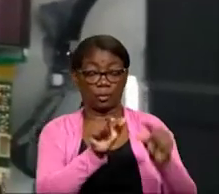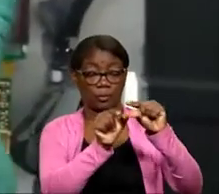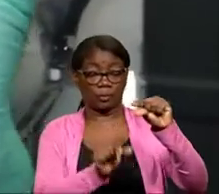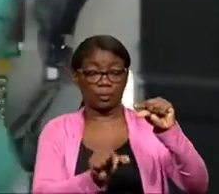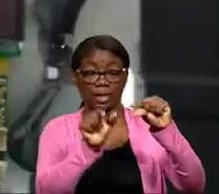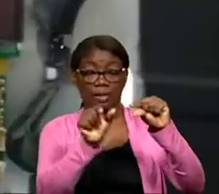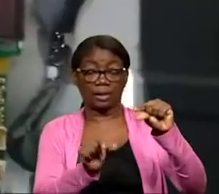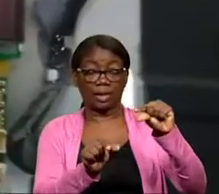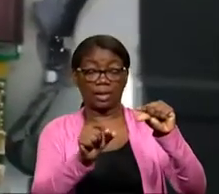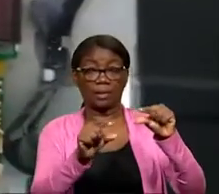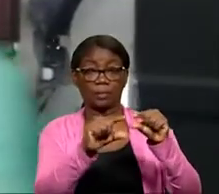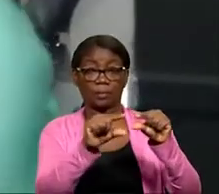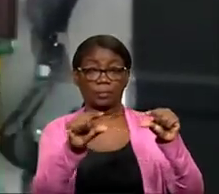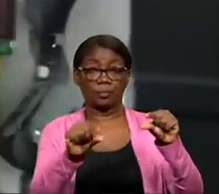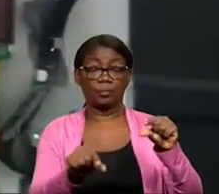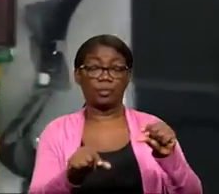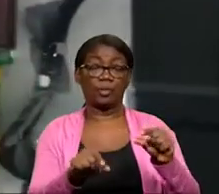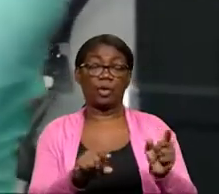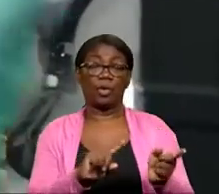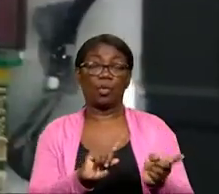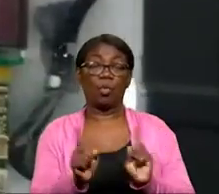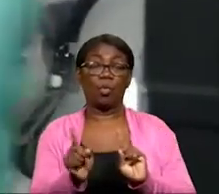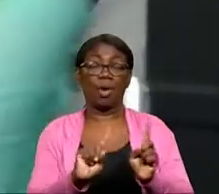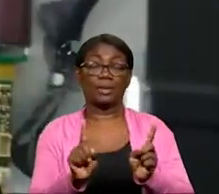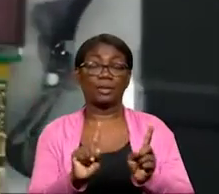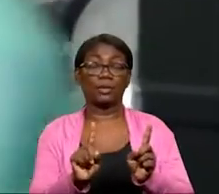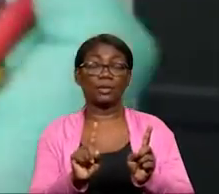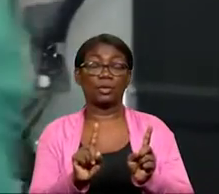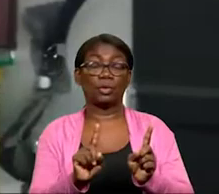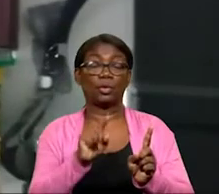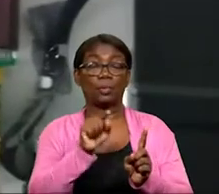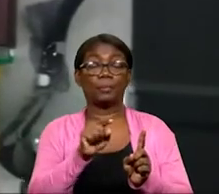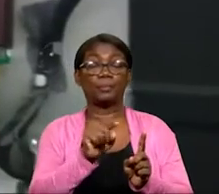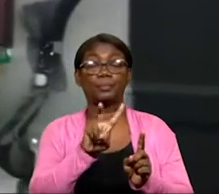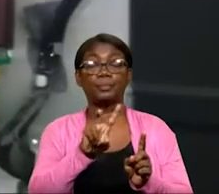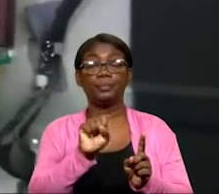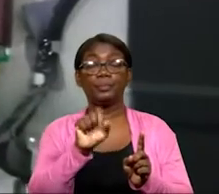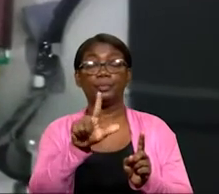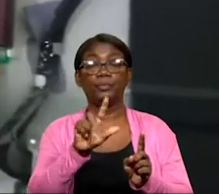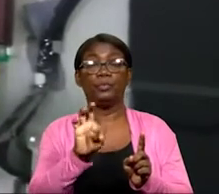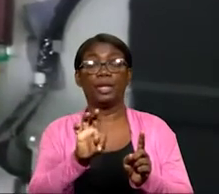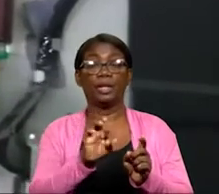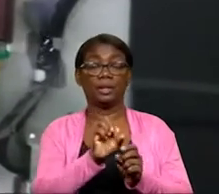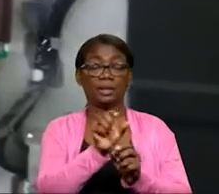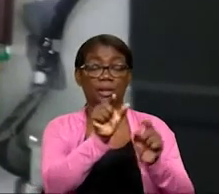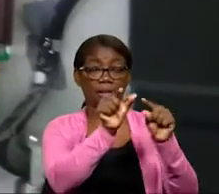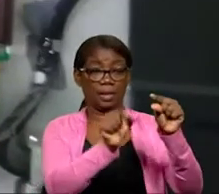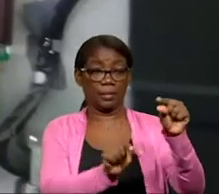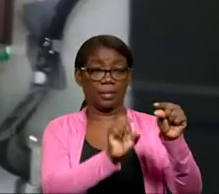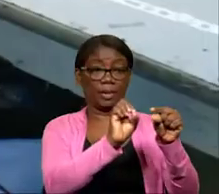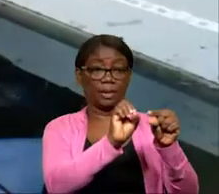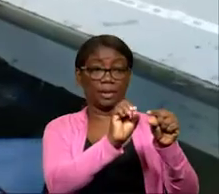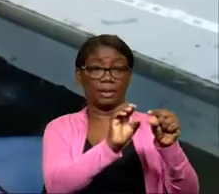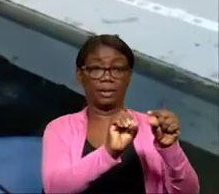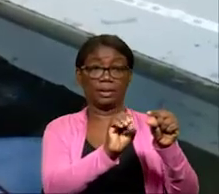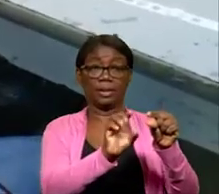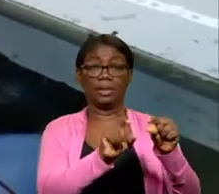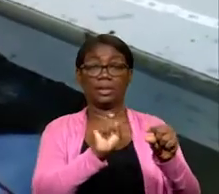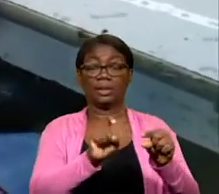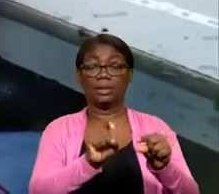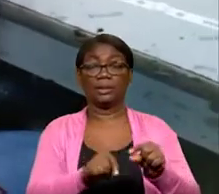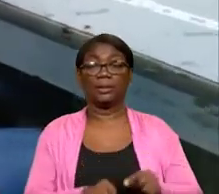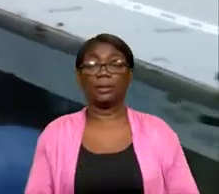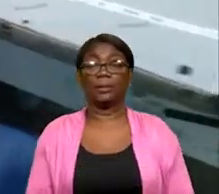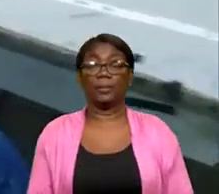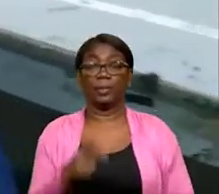serie. Ahora vamos a ver cuánto voltaje se necesita para encender cada una de las tiras. Ahora vamos